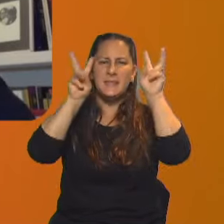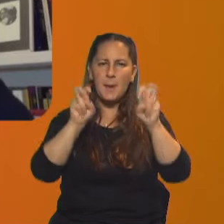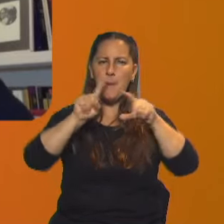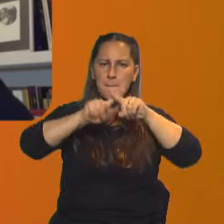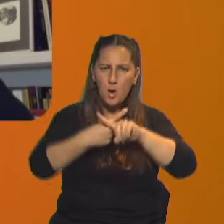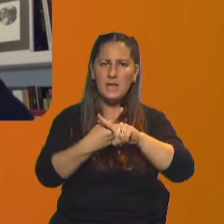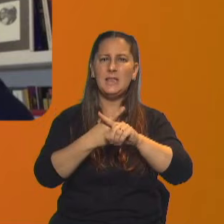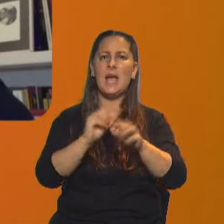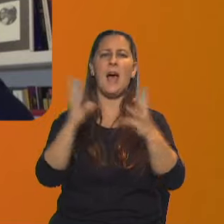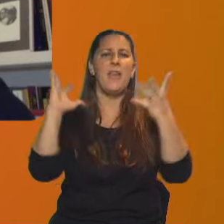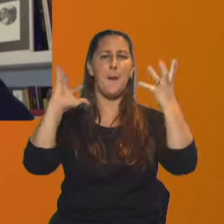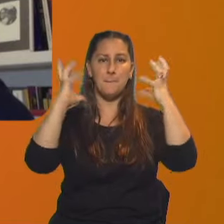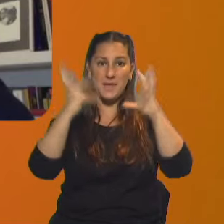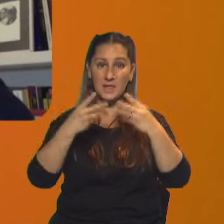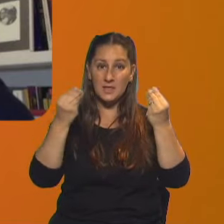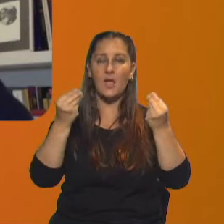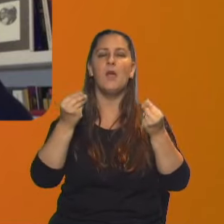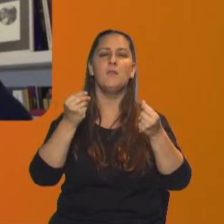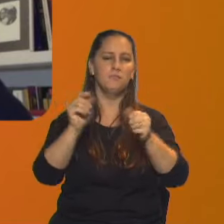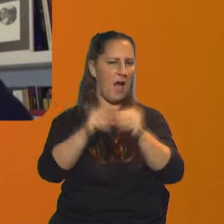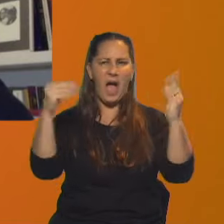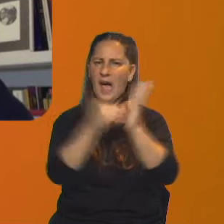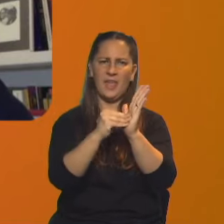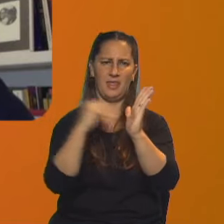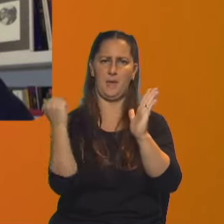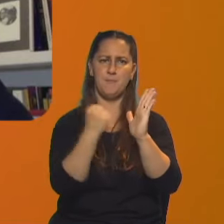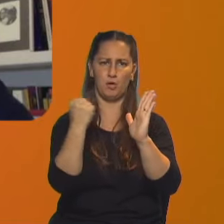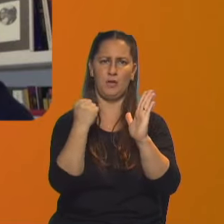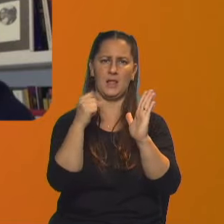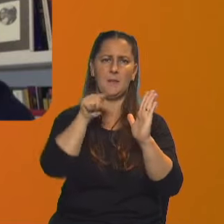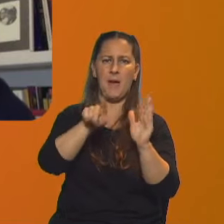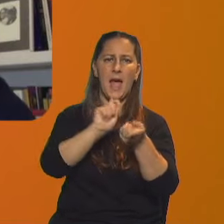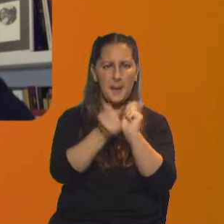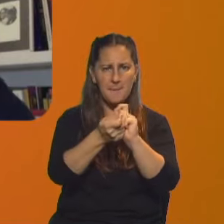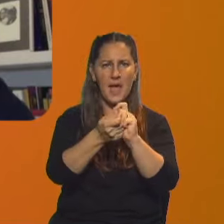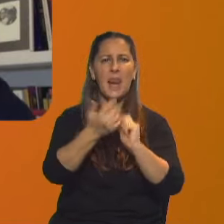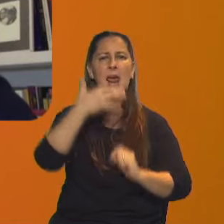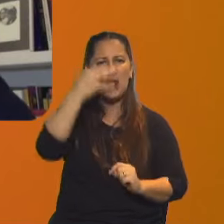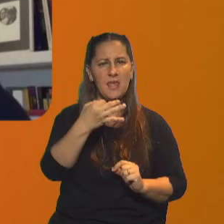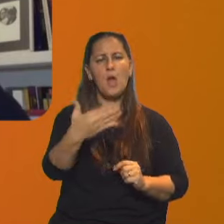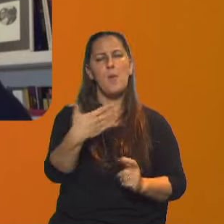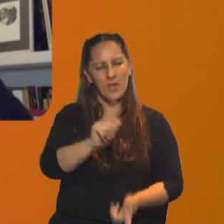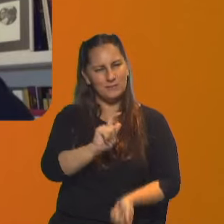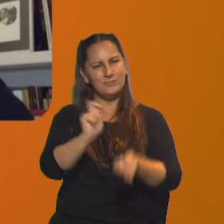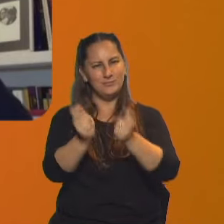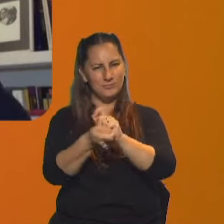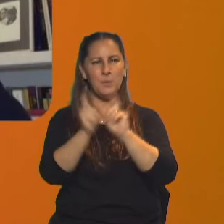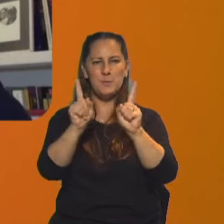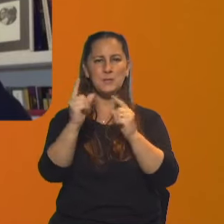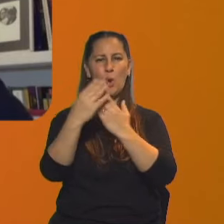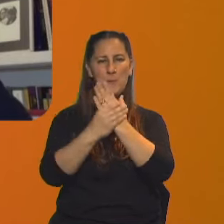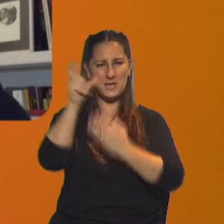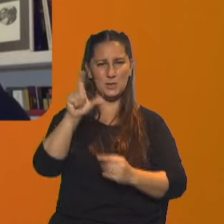de agenda constante y contundente para cambiar esa realidad y transformarla, y poder hacer, como dice el ministro Cabandier,